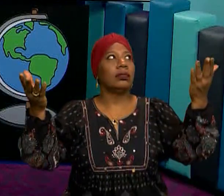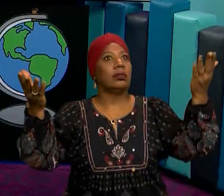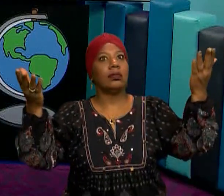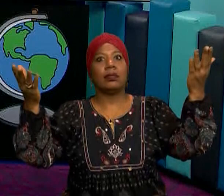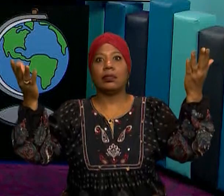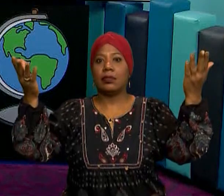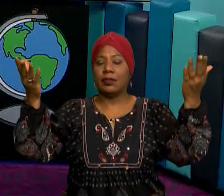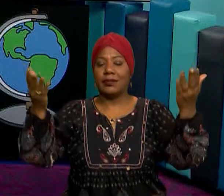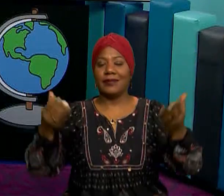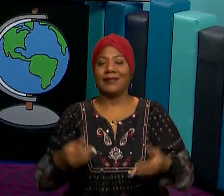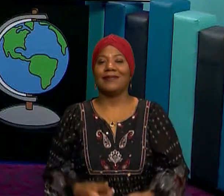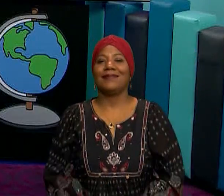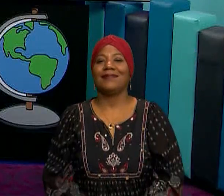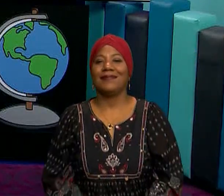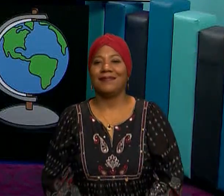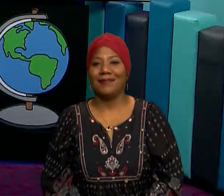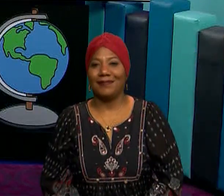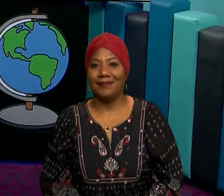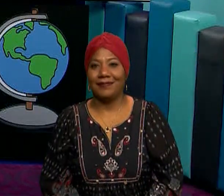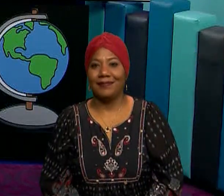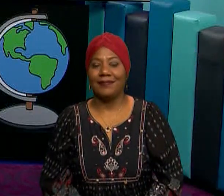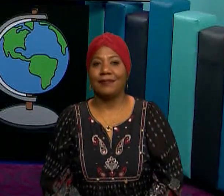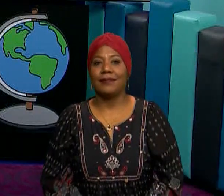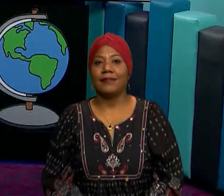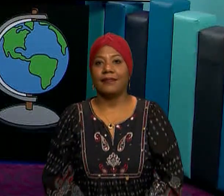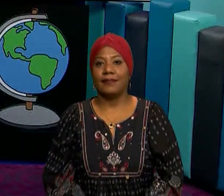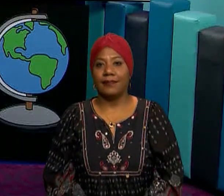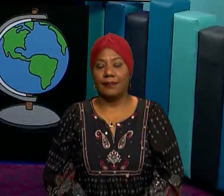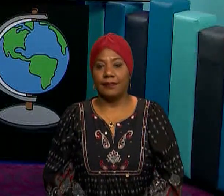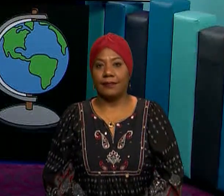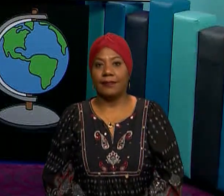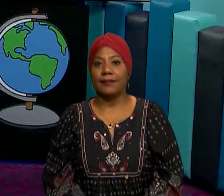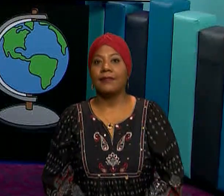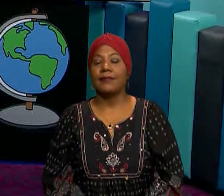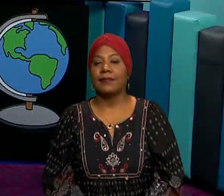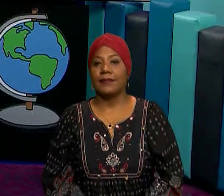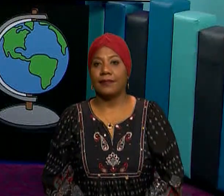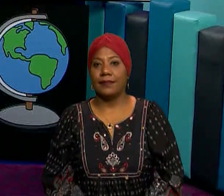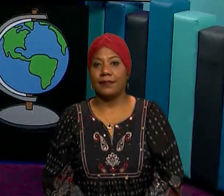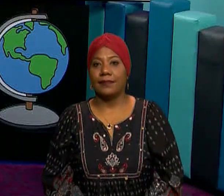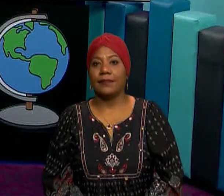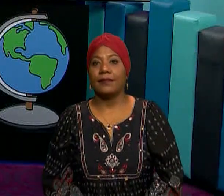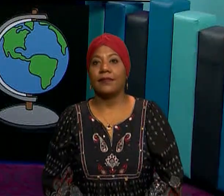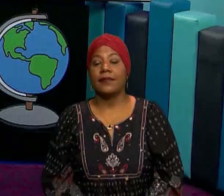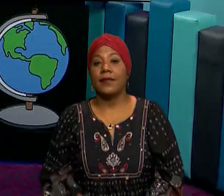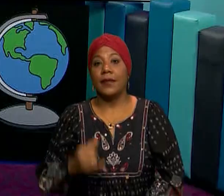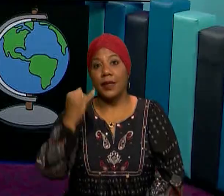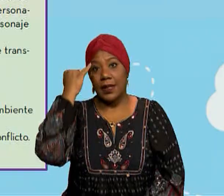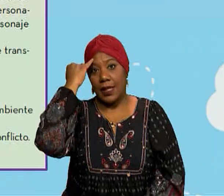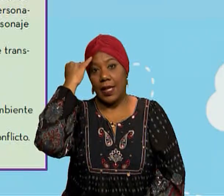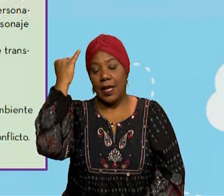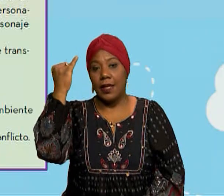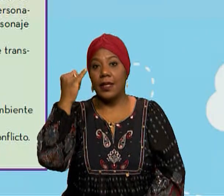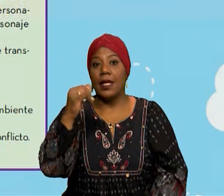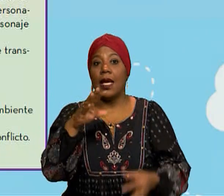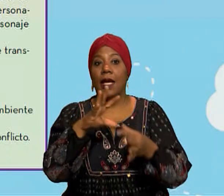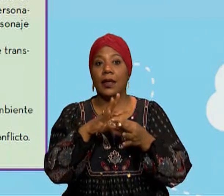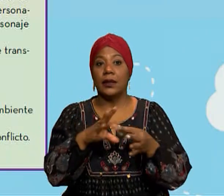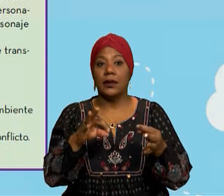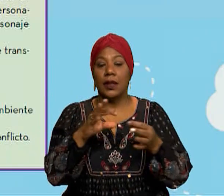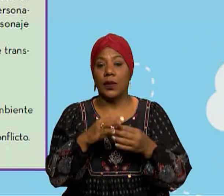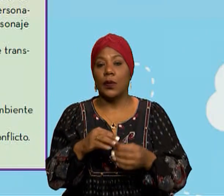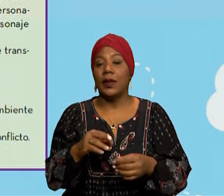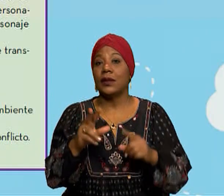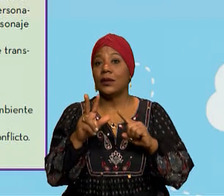las alturas del cielo? Muy bien. Continuamos. Ahora, las ideas de un cuento se organizan en 3